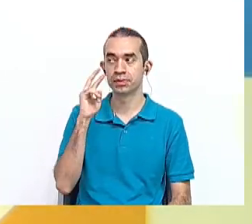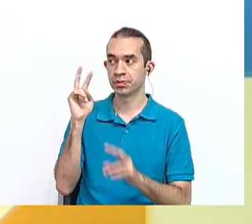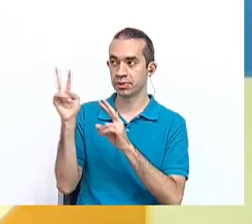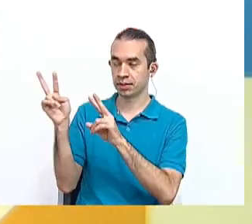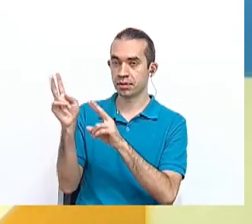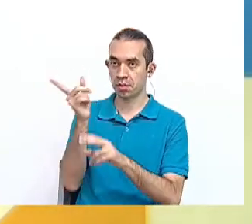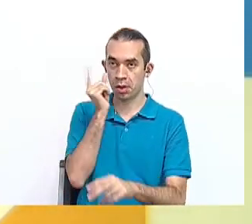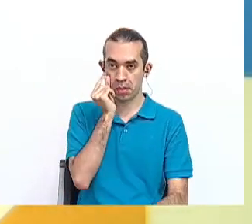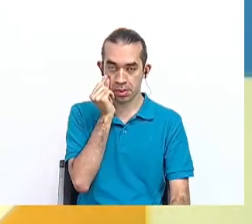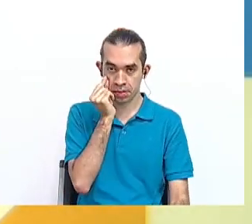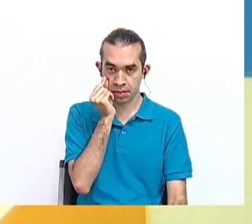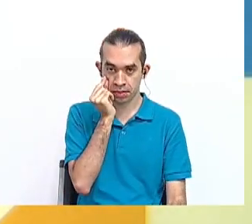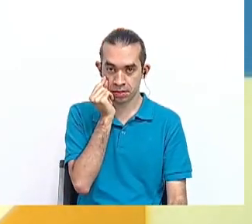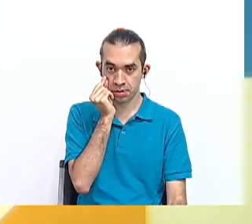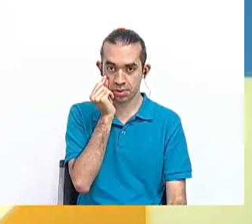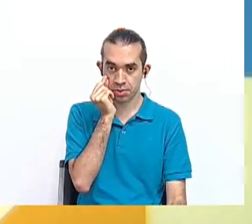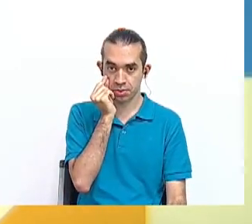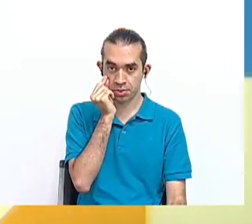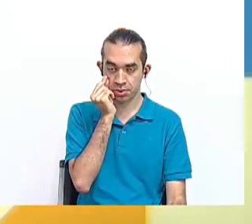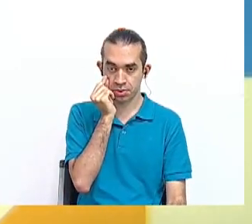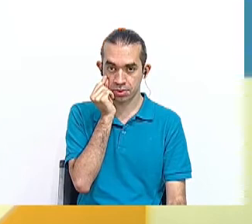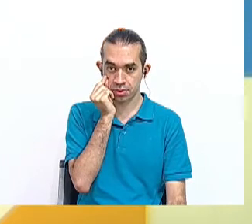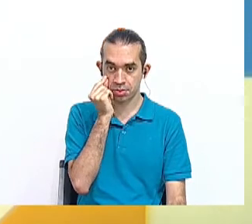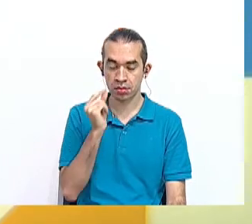vamos a ver.